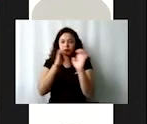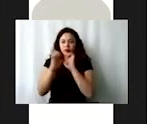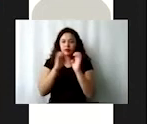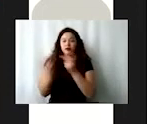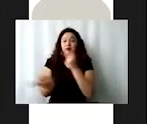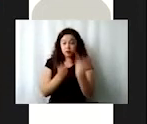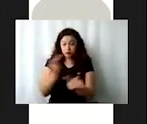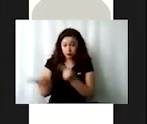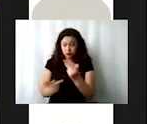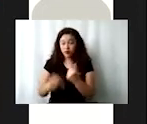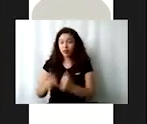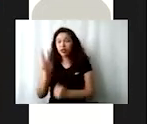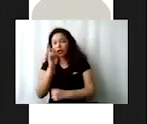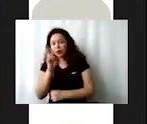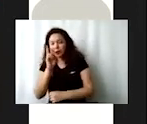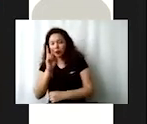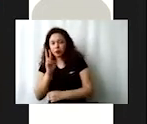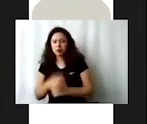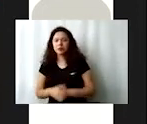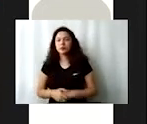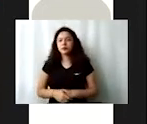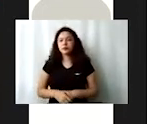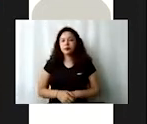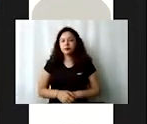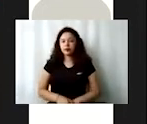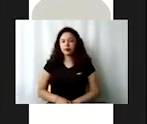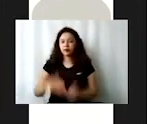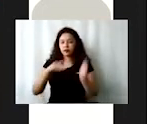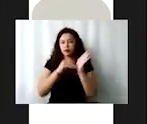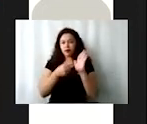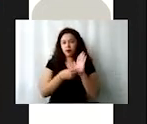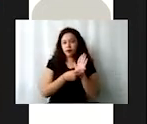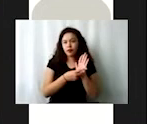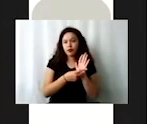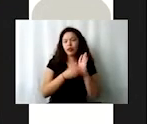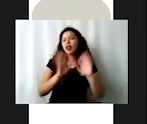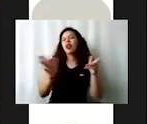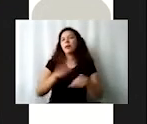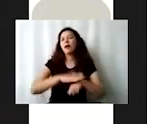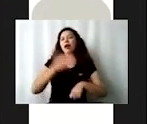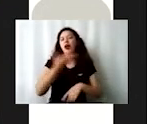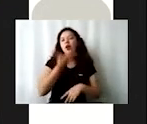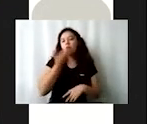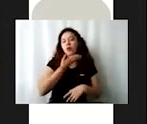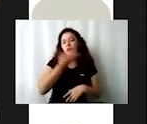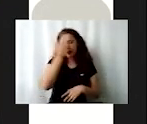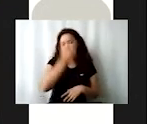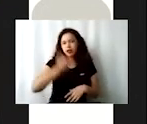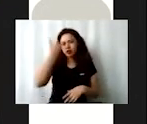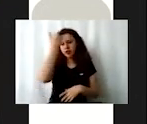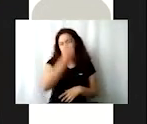estas observaciones, ¿no? Estos métodos son los más comunes para analizar los puestos y